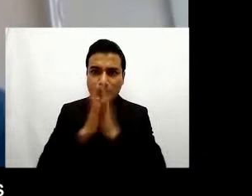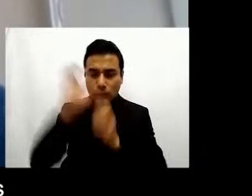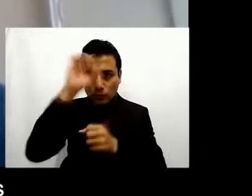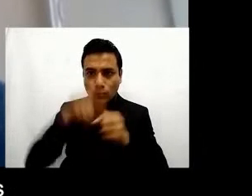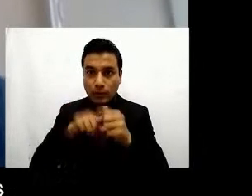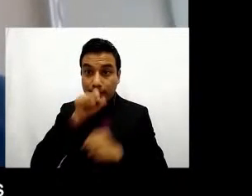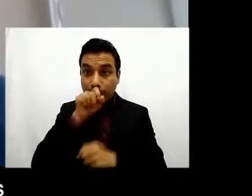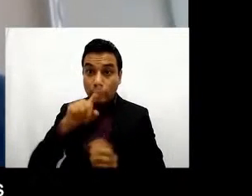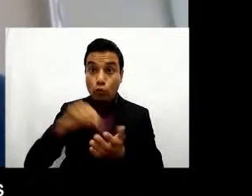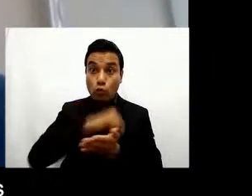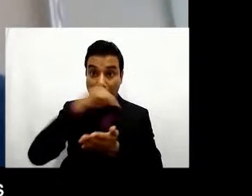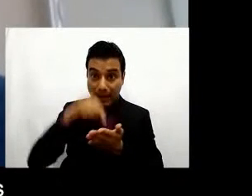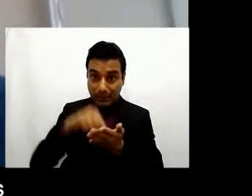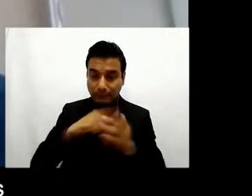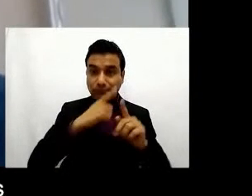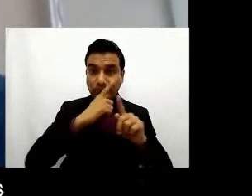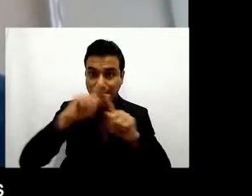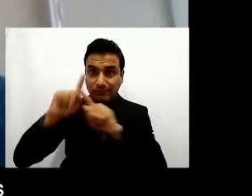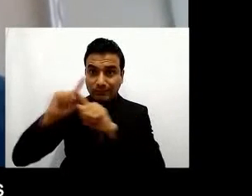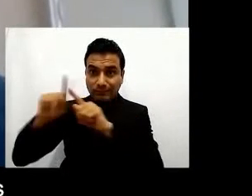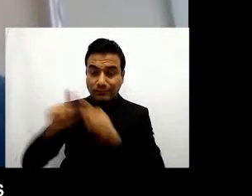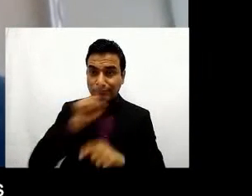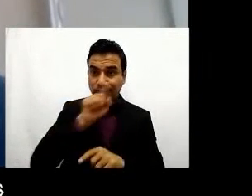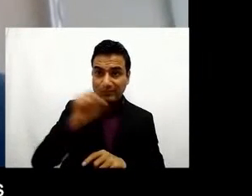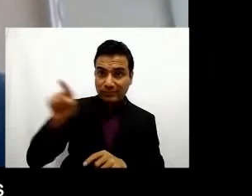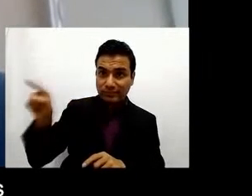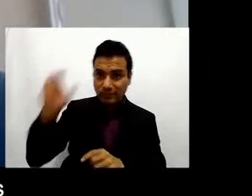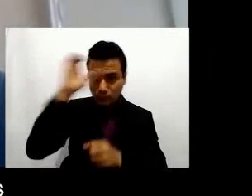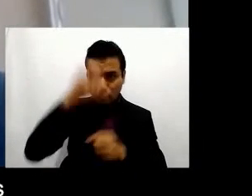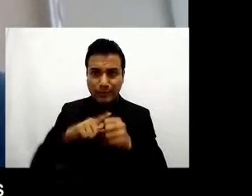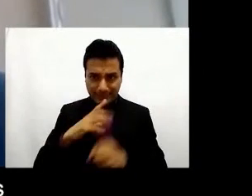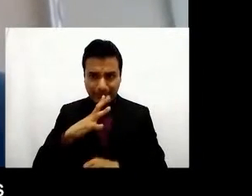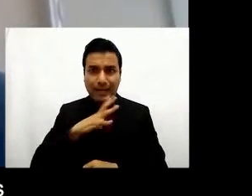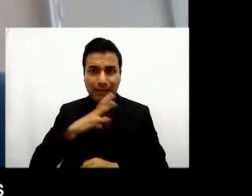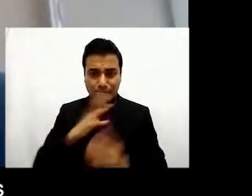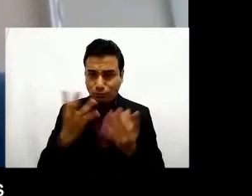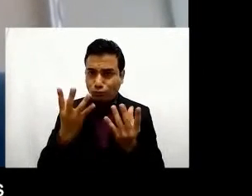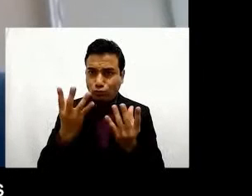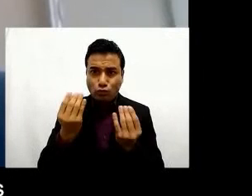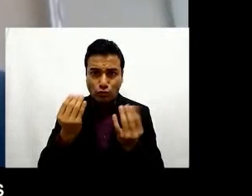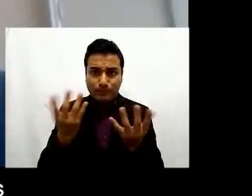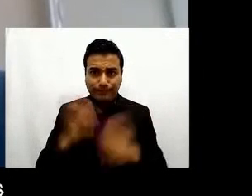que son espacios utilizables para actividades culturales. Y